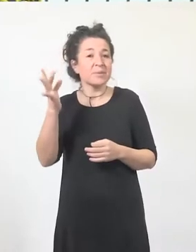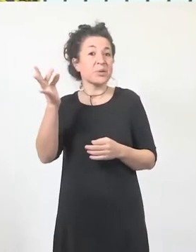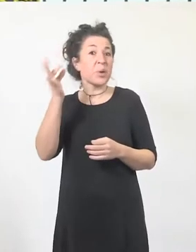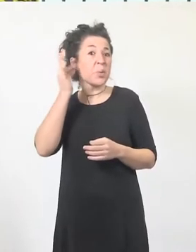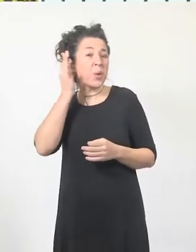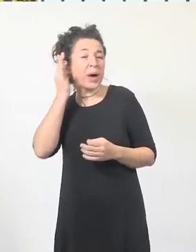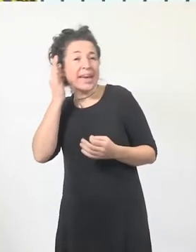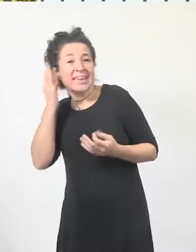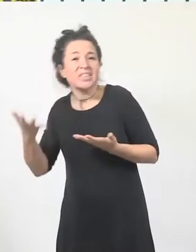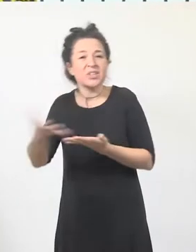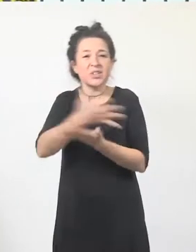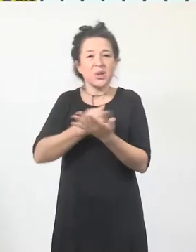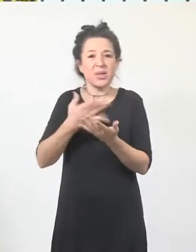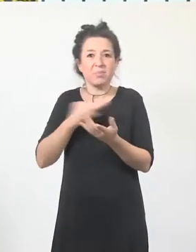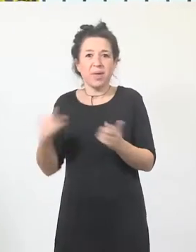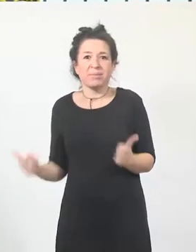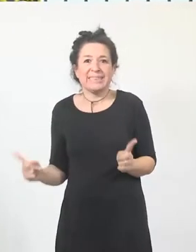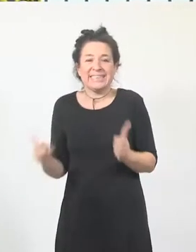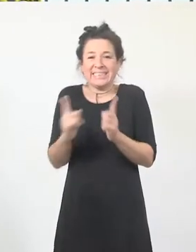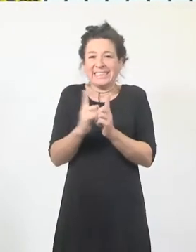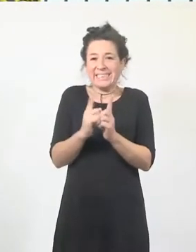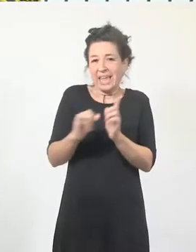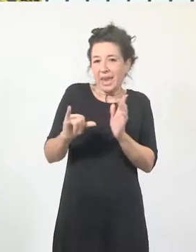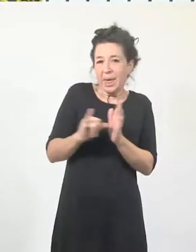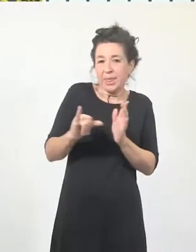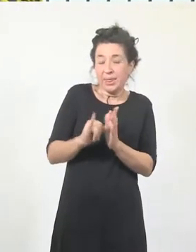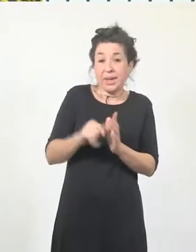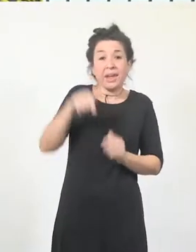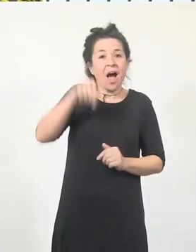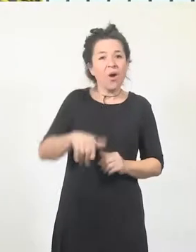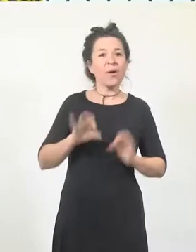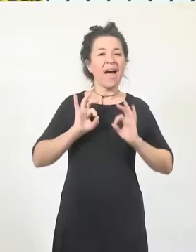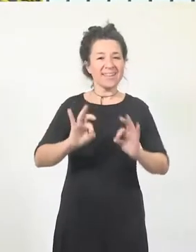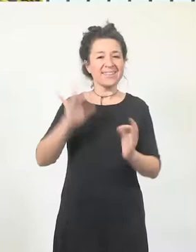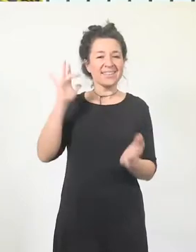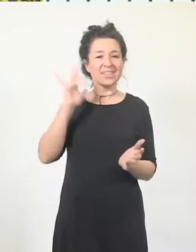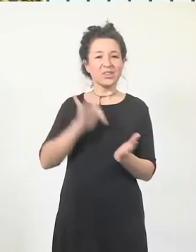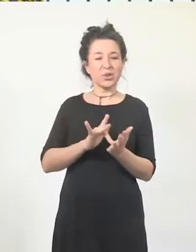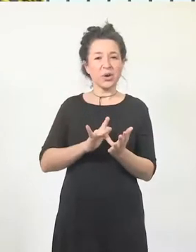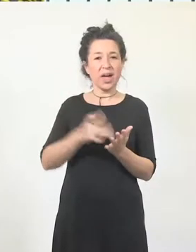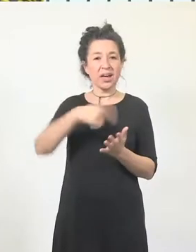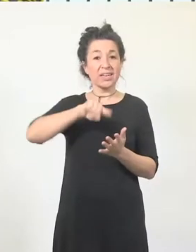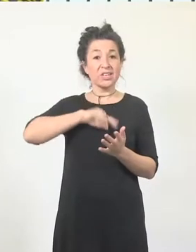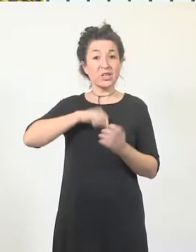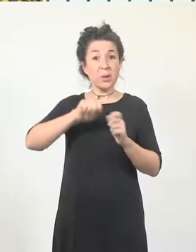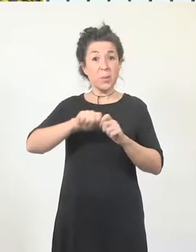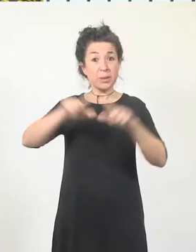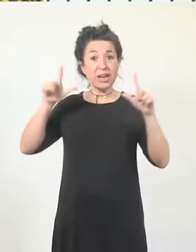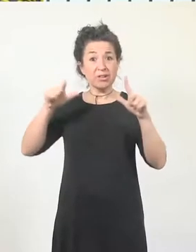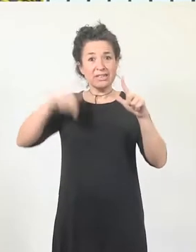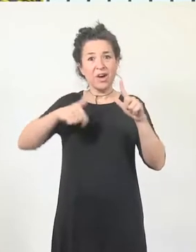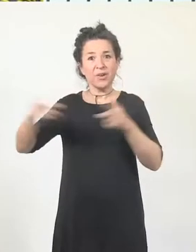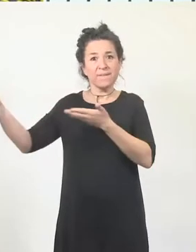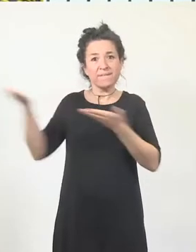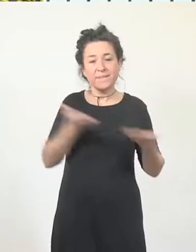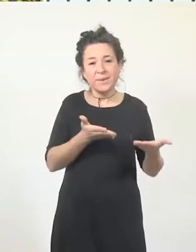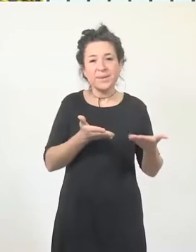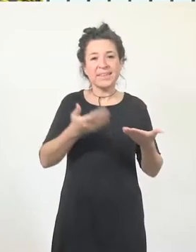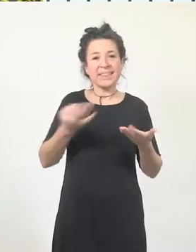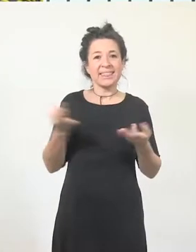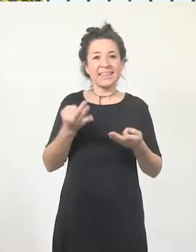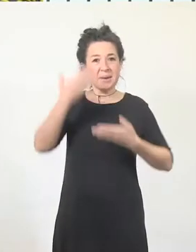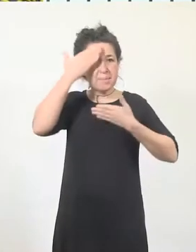emakume horiekin guztiekin elkartu alizatea. Gaur horrela egingo dugu. Gurera ekarri dugun protagonista